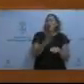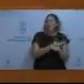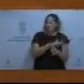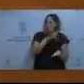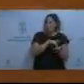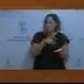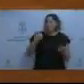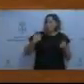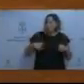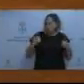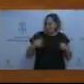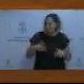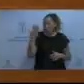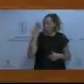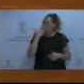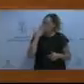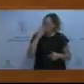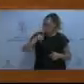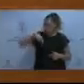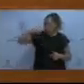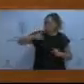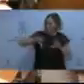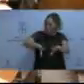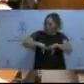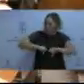sospecho que pretenderán esta respuesta. Gracias.